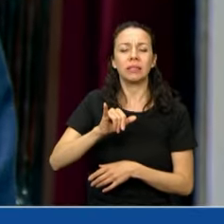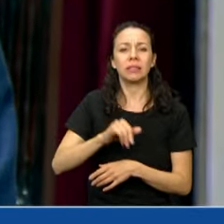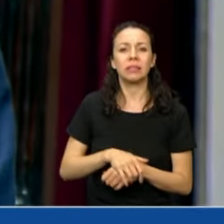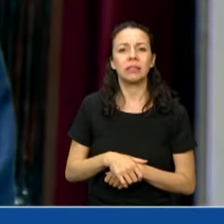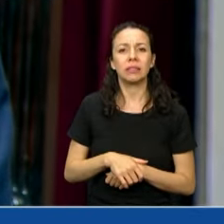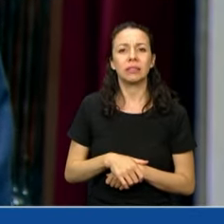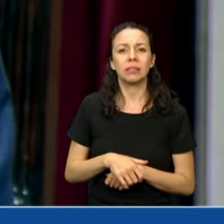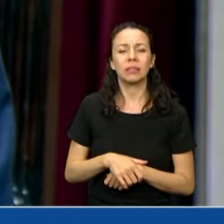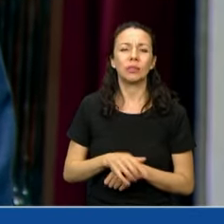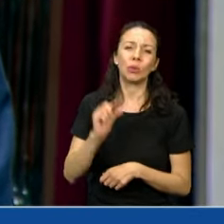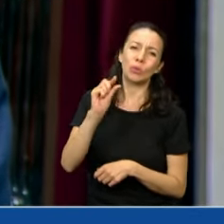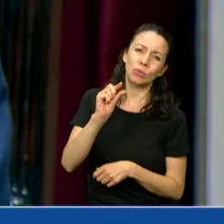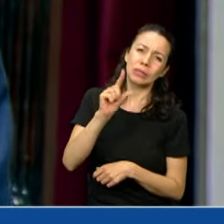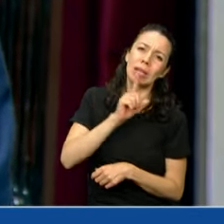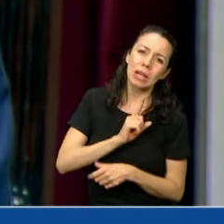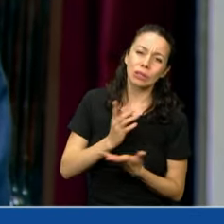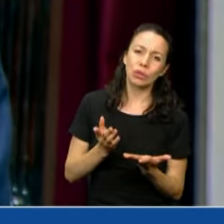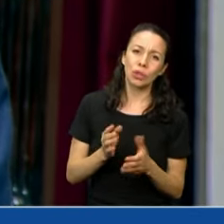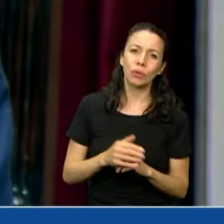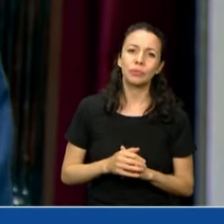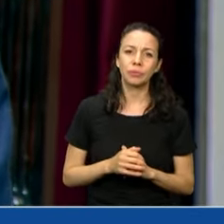Valdés poquito de